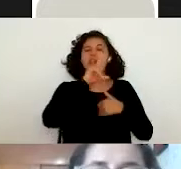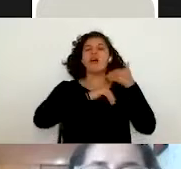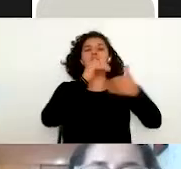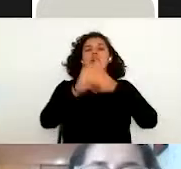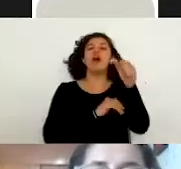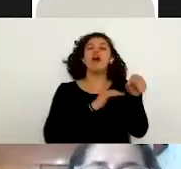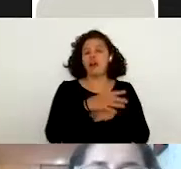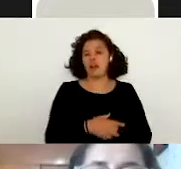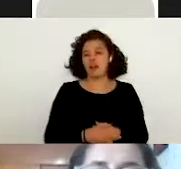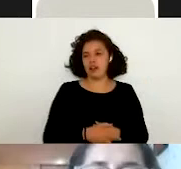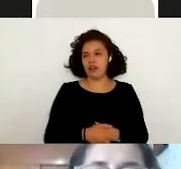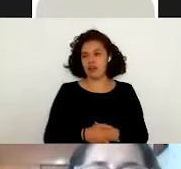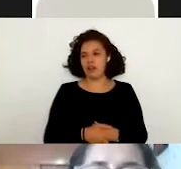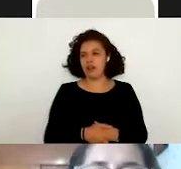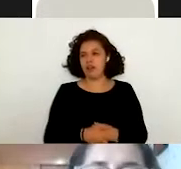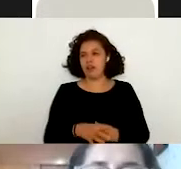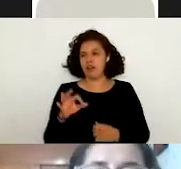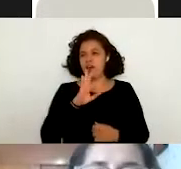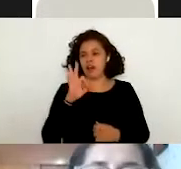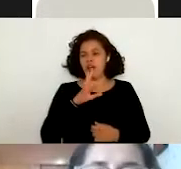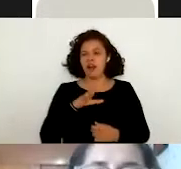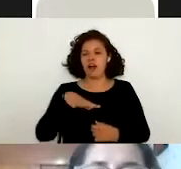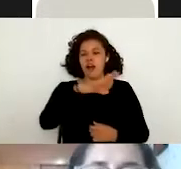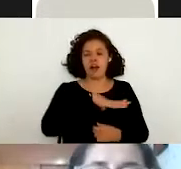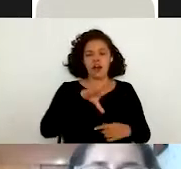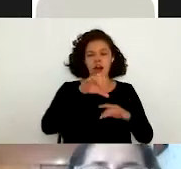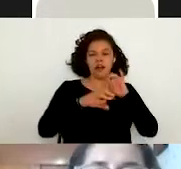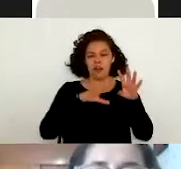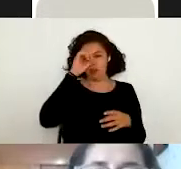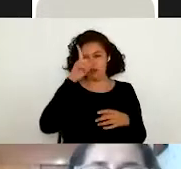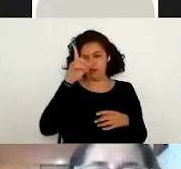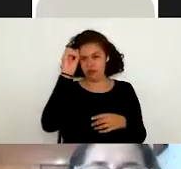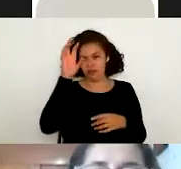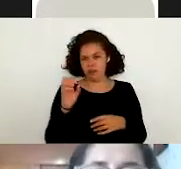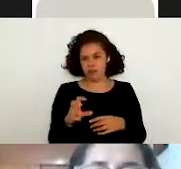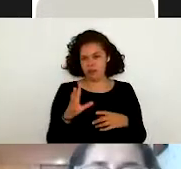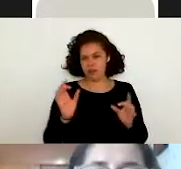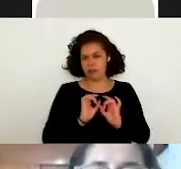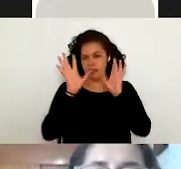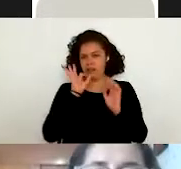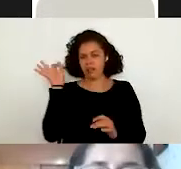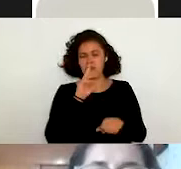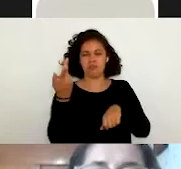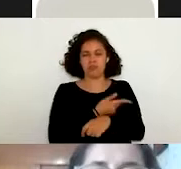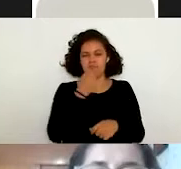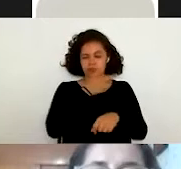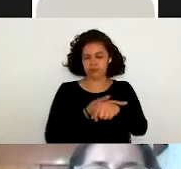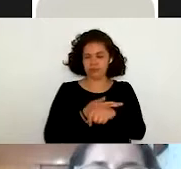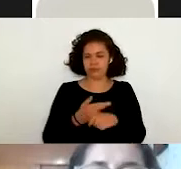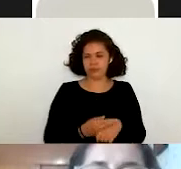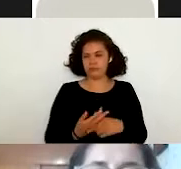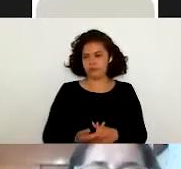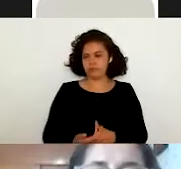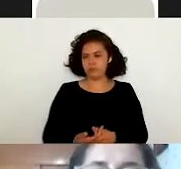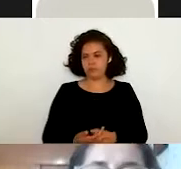tanto, voy a encontrar áreas o focos de intervención y eventuales soluciones, ¿no? Entonces, como tal, quienes ya